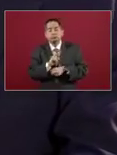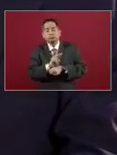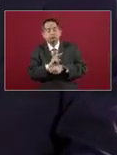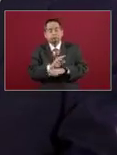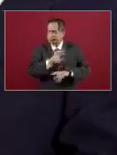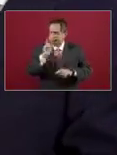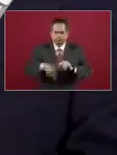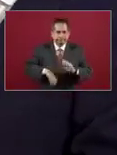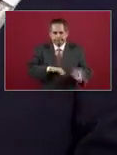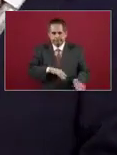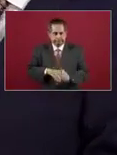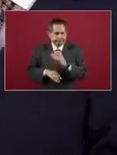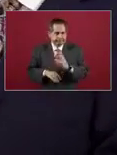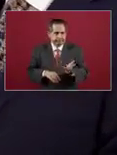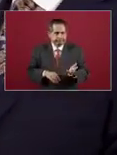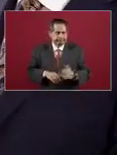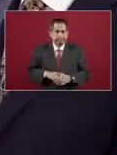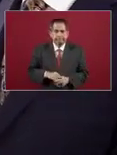los que